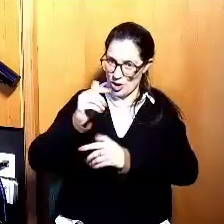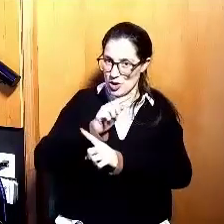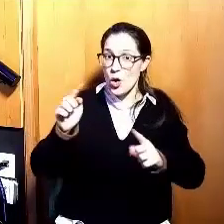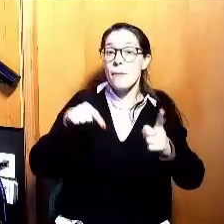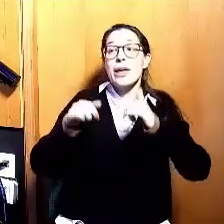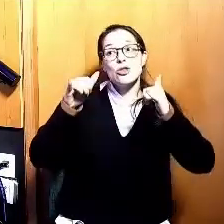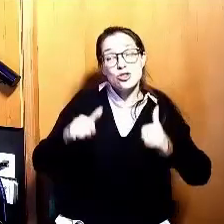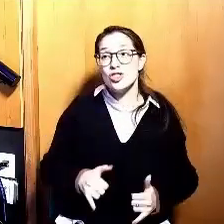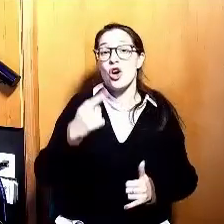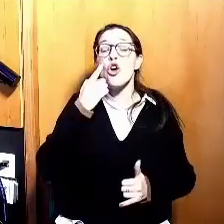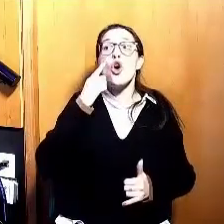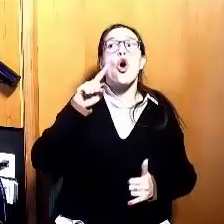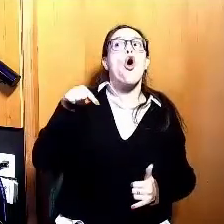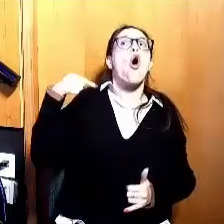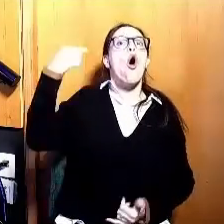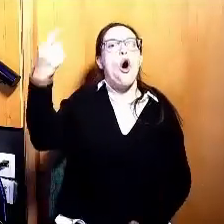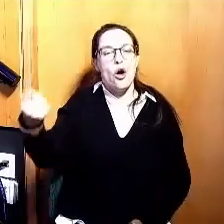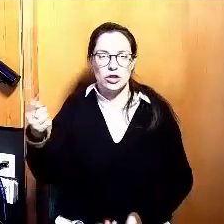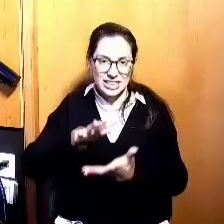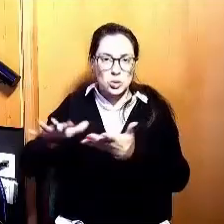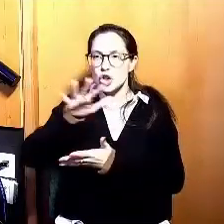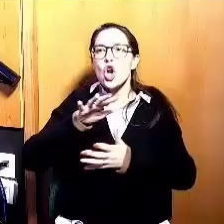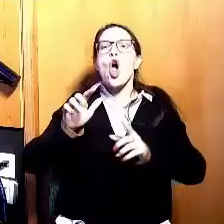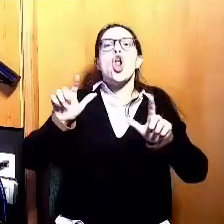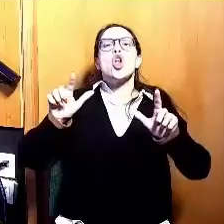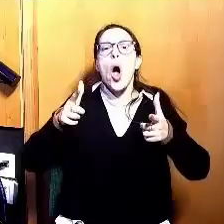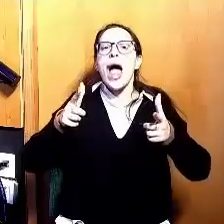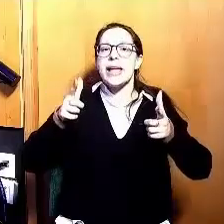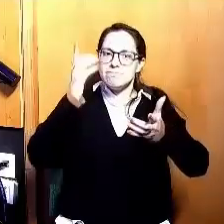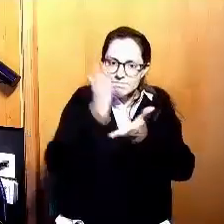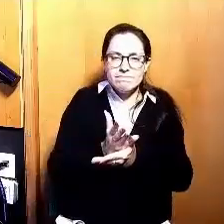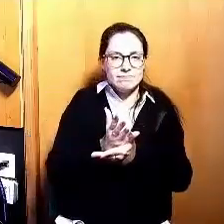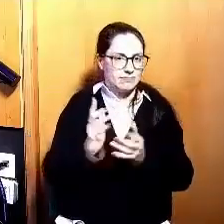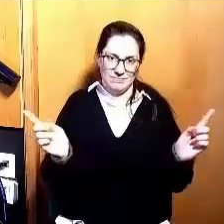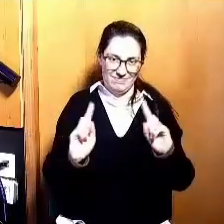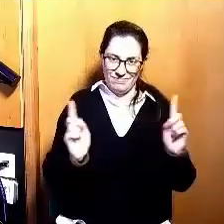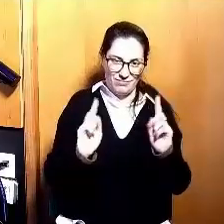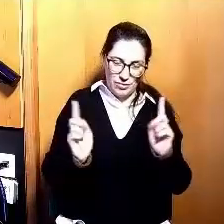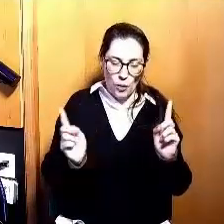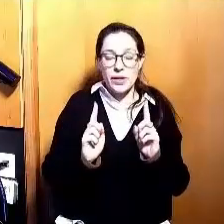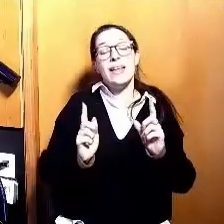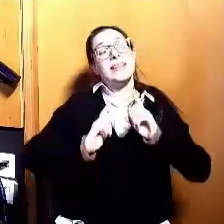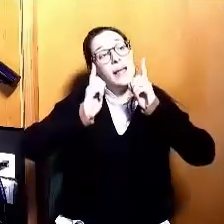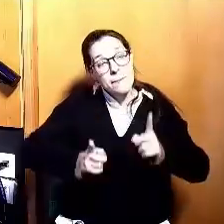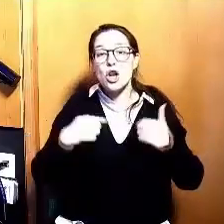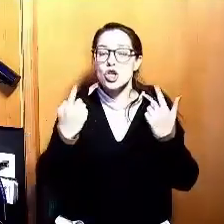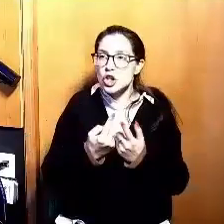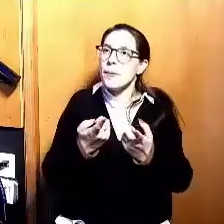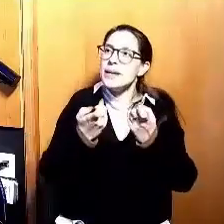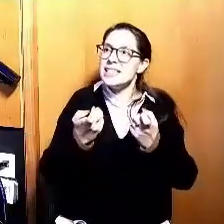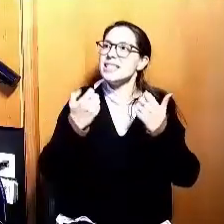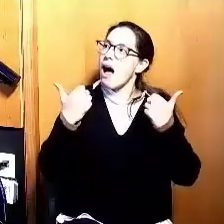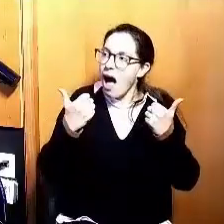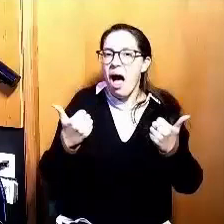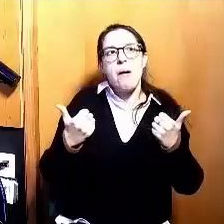otras comunidades, es que nada es blanco y negro. Hay que partir como de esta premisa también en donde tenemos que celebrar estos 10 años